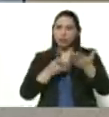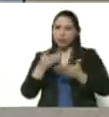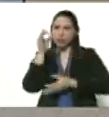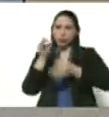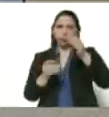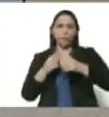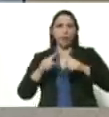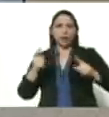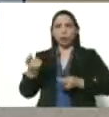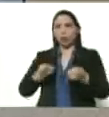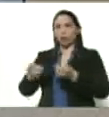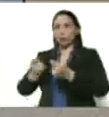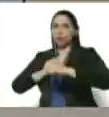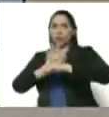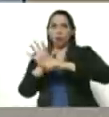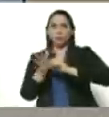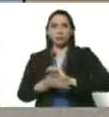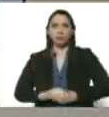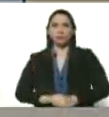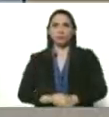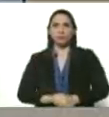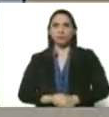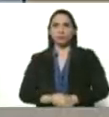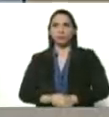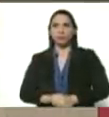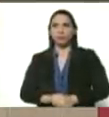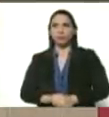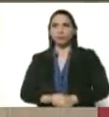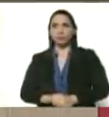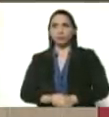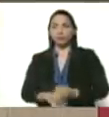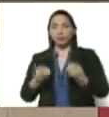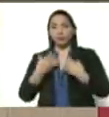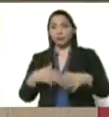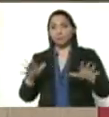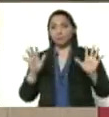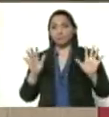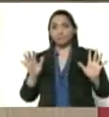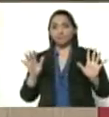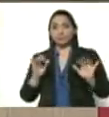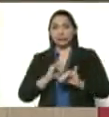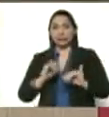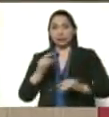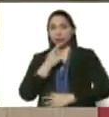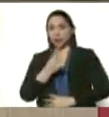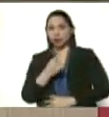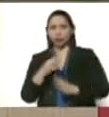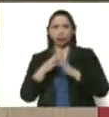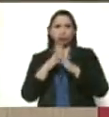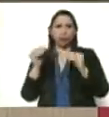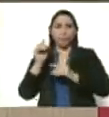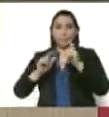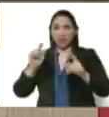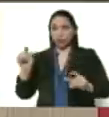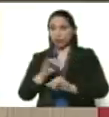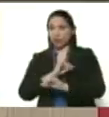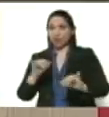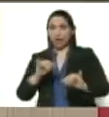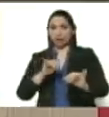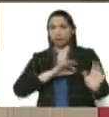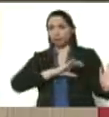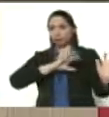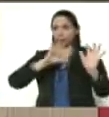el control del COVID en Venezuela. Bueno, había ya señalado todas las personas que han